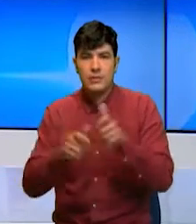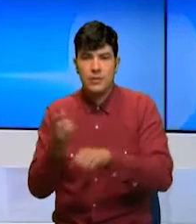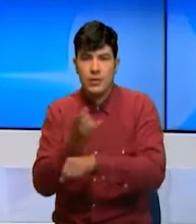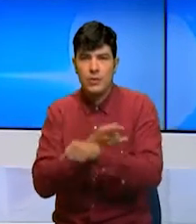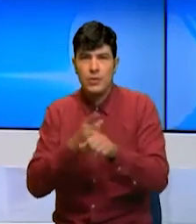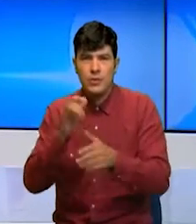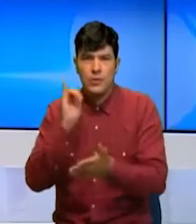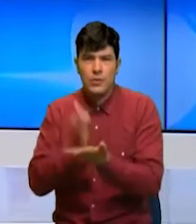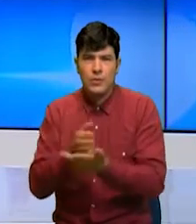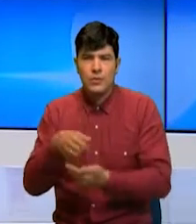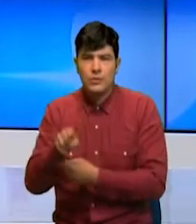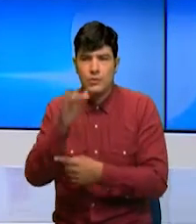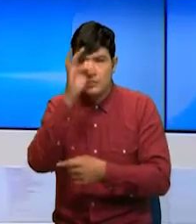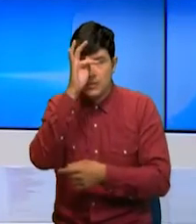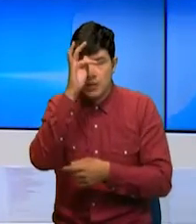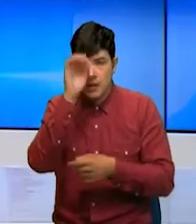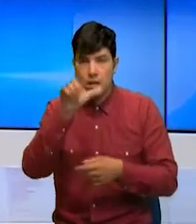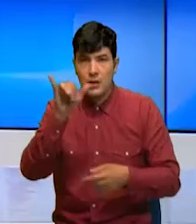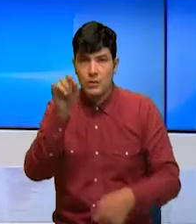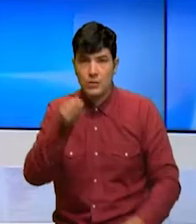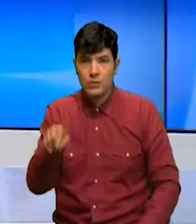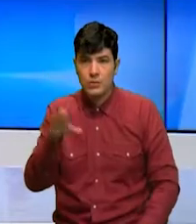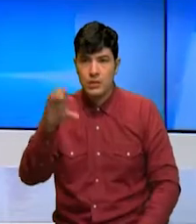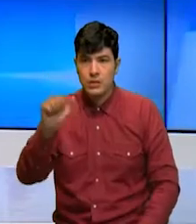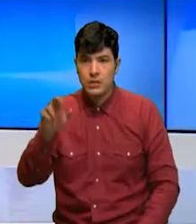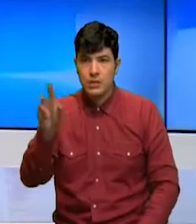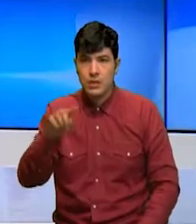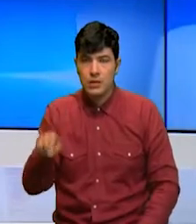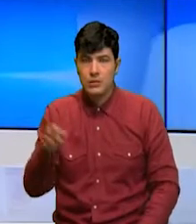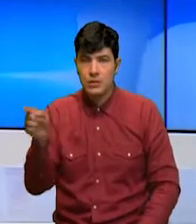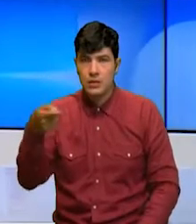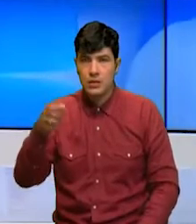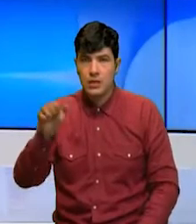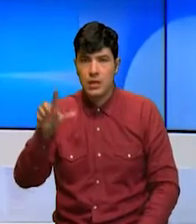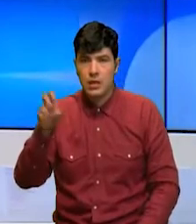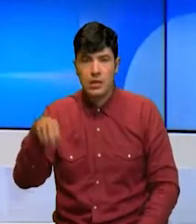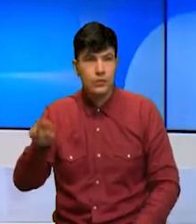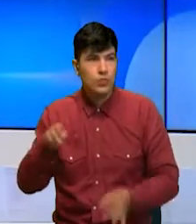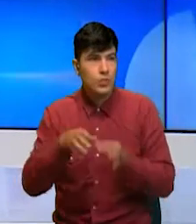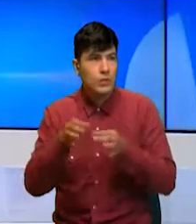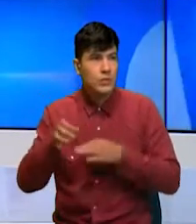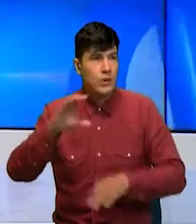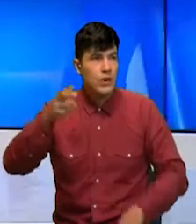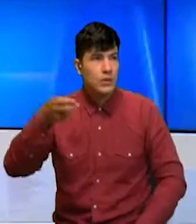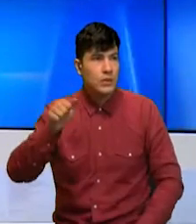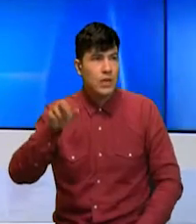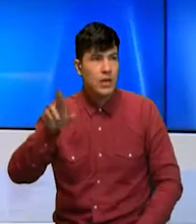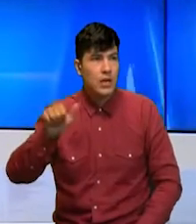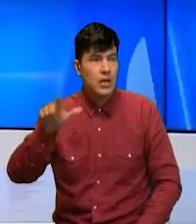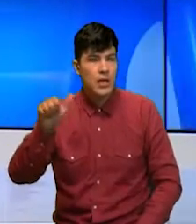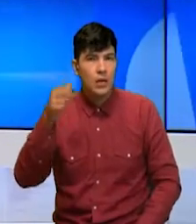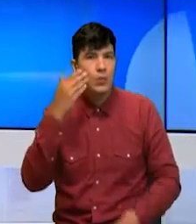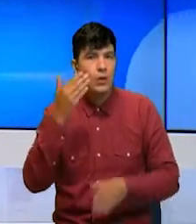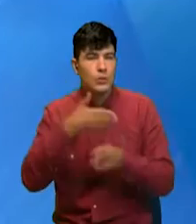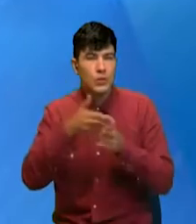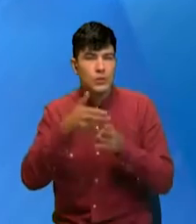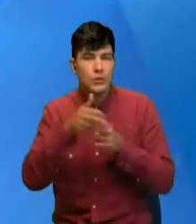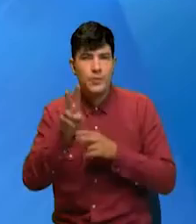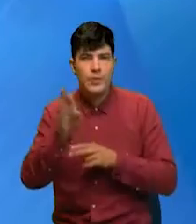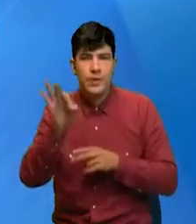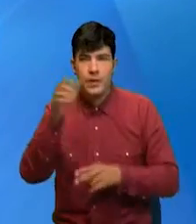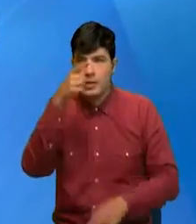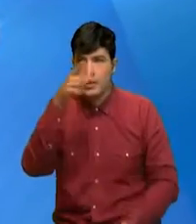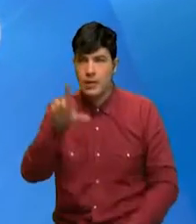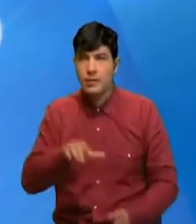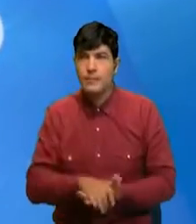directiva del hospital luís carlos galán sarmiento de charalá la asamblea general se realizará el próximo 23 de julio la asamblea